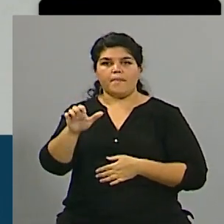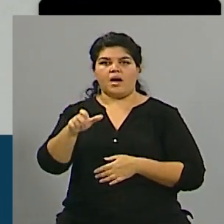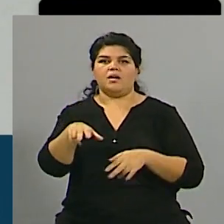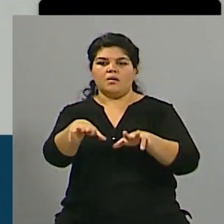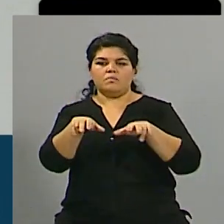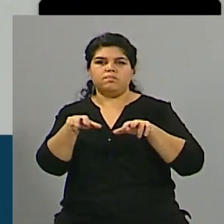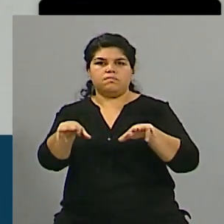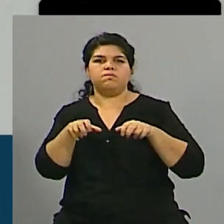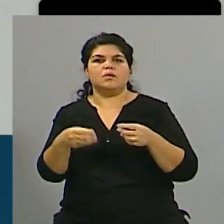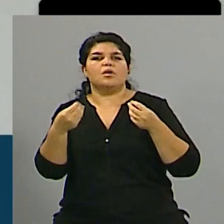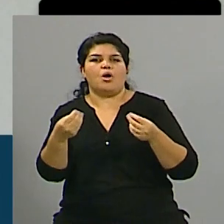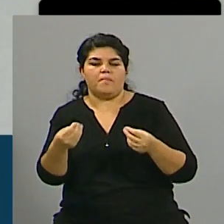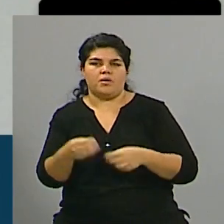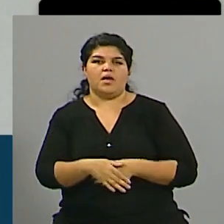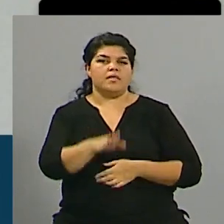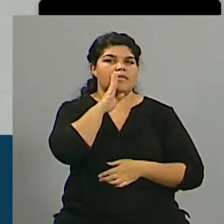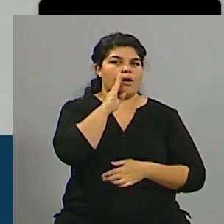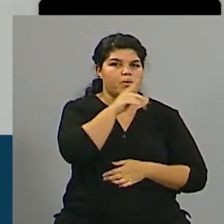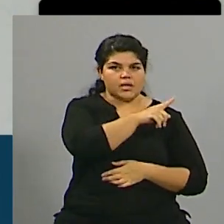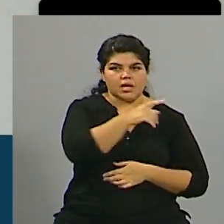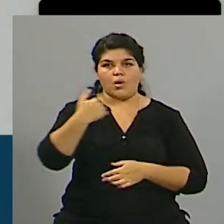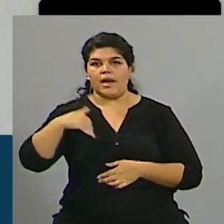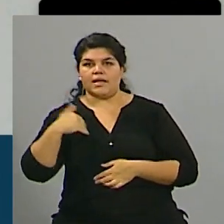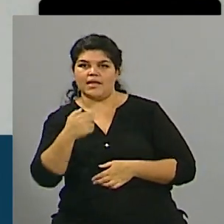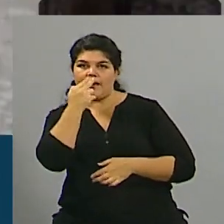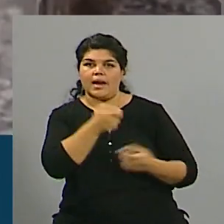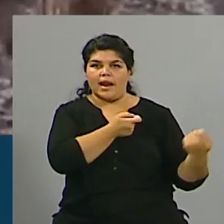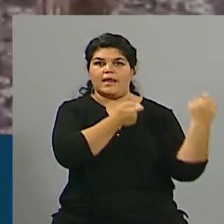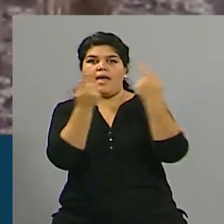pueda recibir recursos tanto de Estados Unidos o como de Argentina en materia energética.